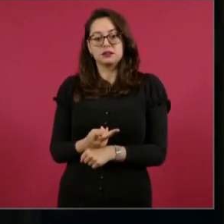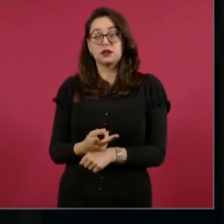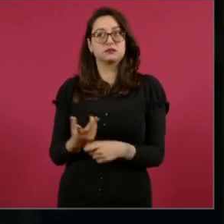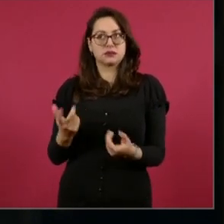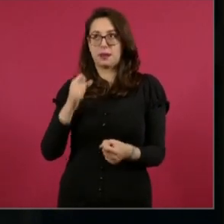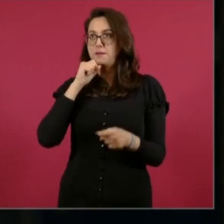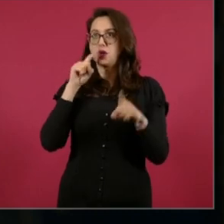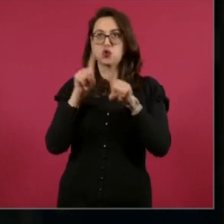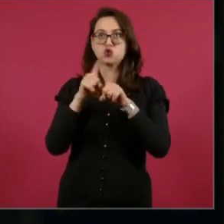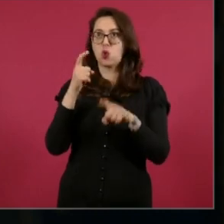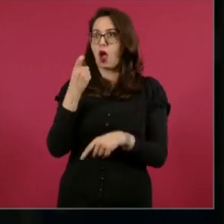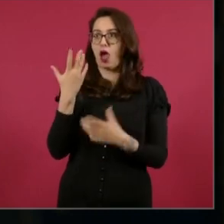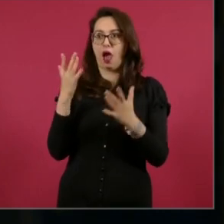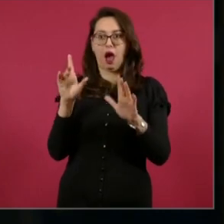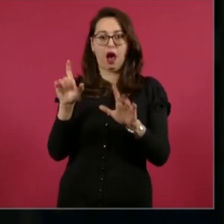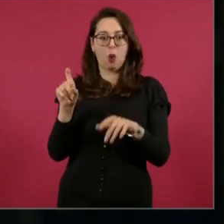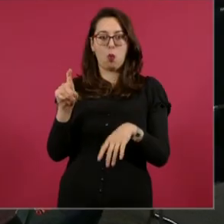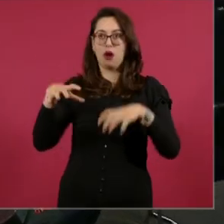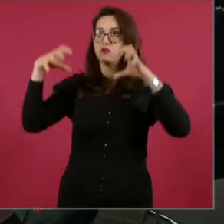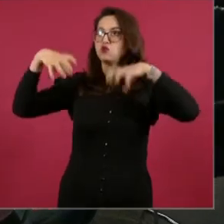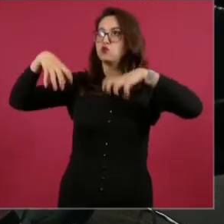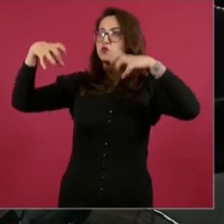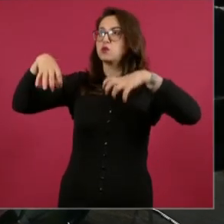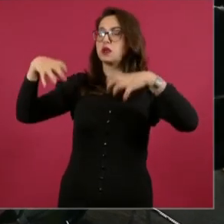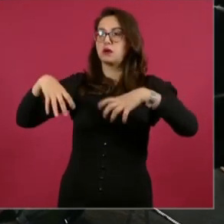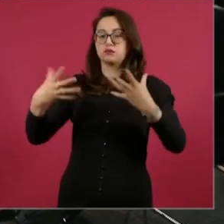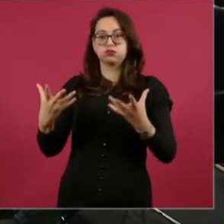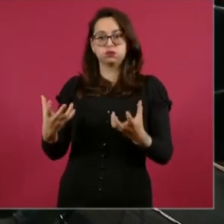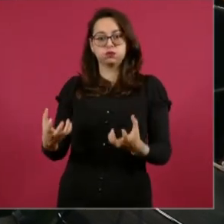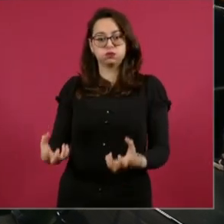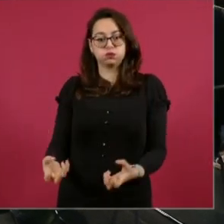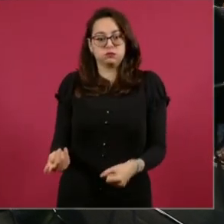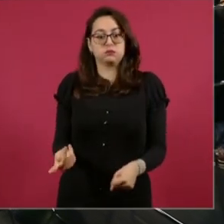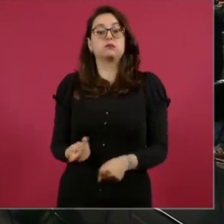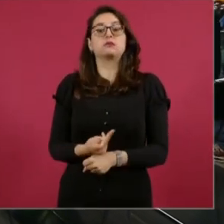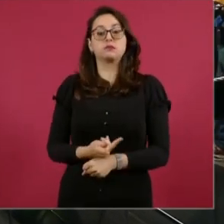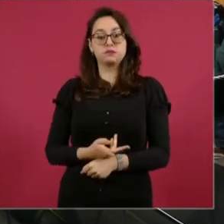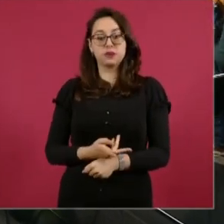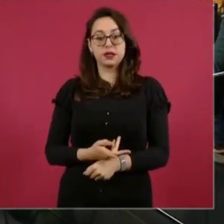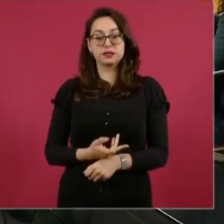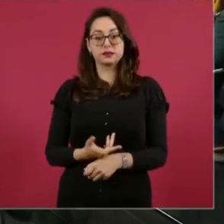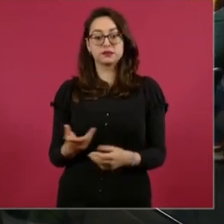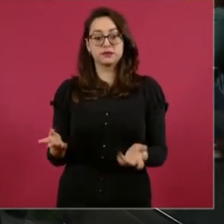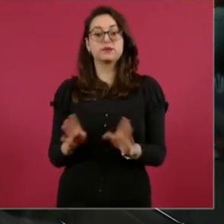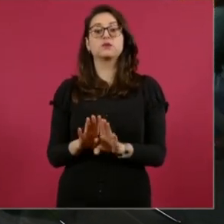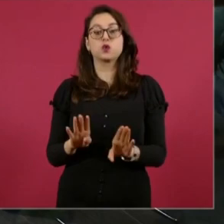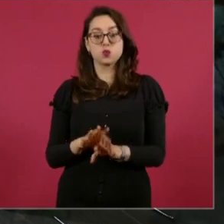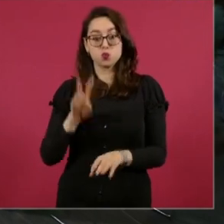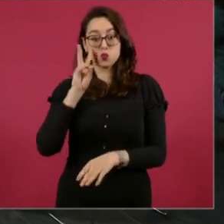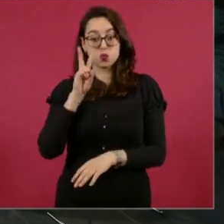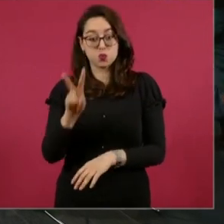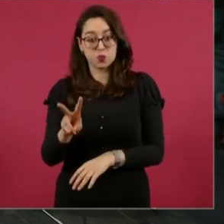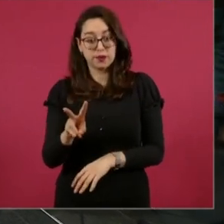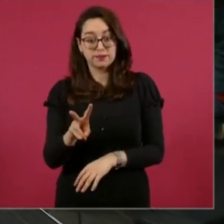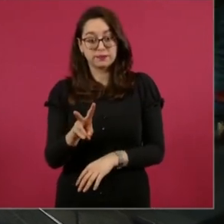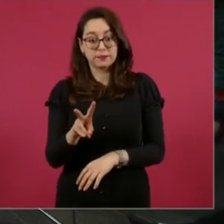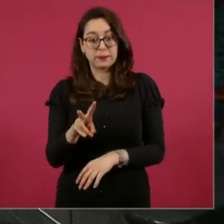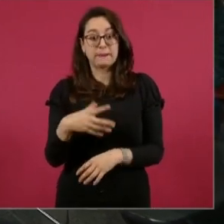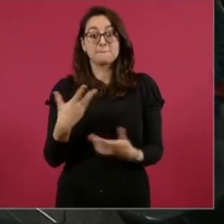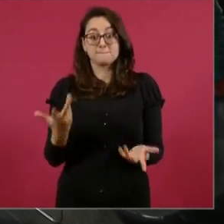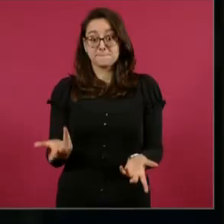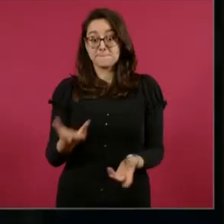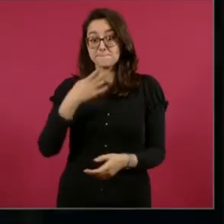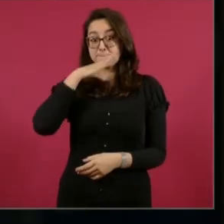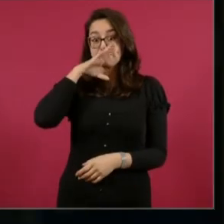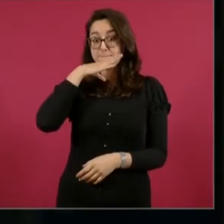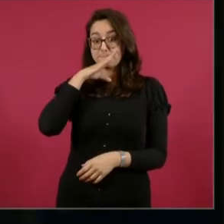sequías, en 3.5 millones de toneladas. ¿Cómo ve el asunto del maíz? ¿Realmente sí se va a lograr